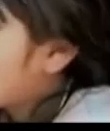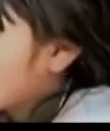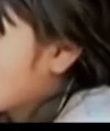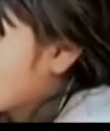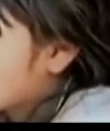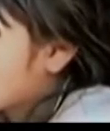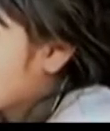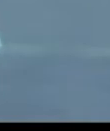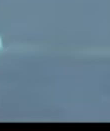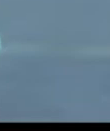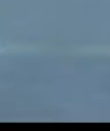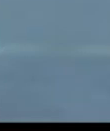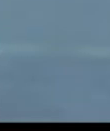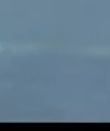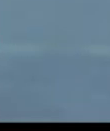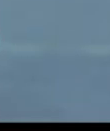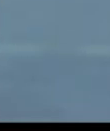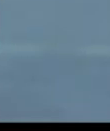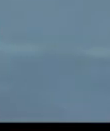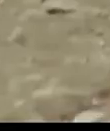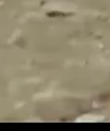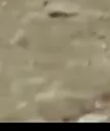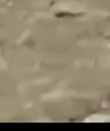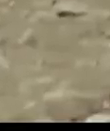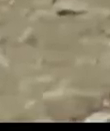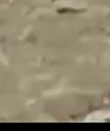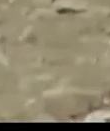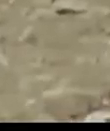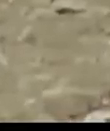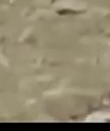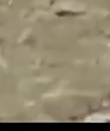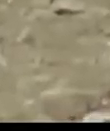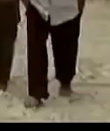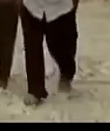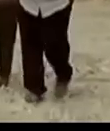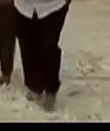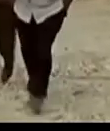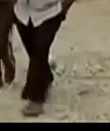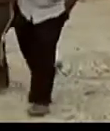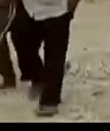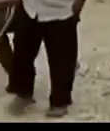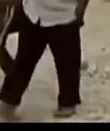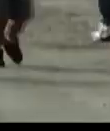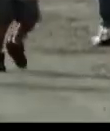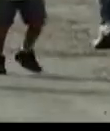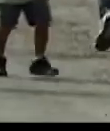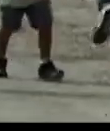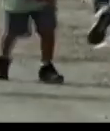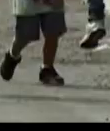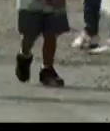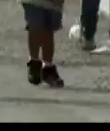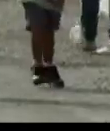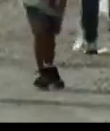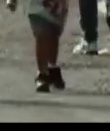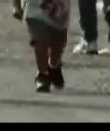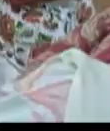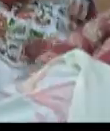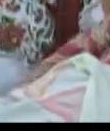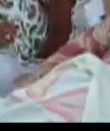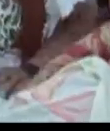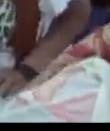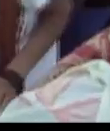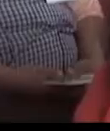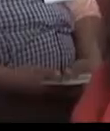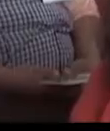los bienes y servicios de la canasta completa. Hablar de desigualdad y pobreza, así como los fenómenos asociados a ella,